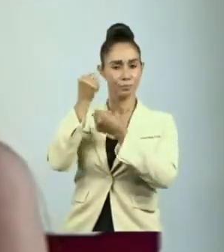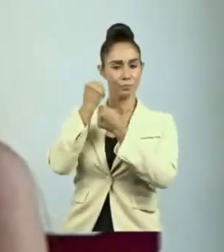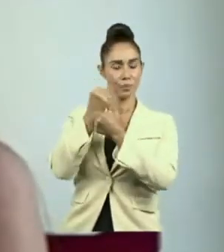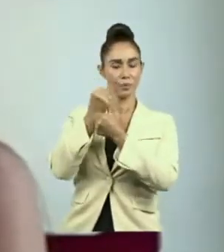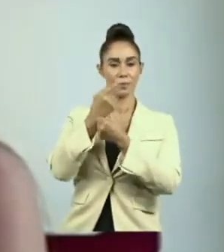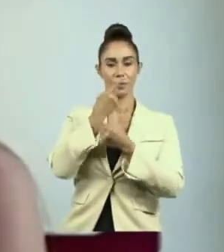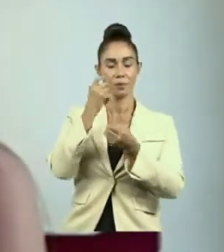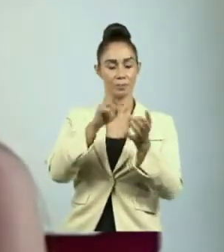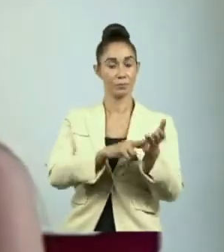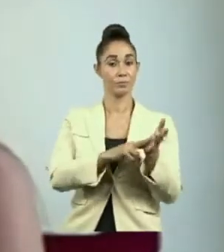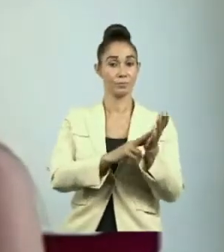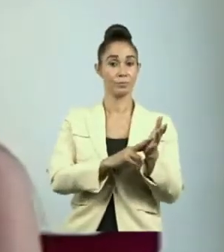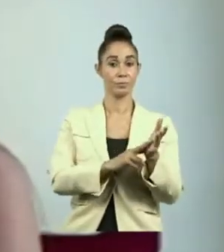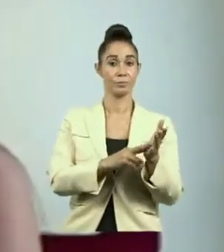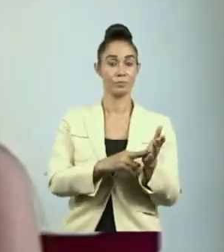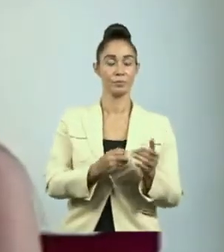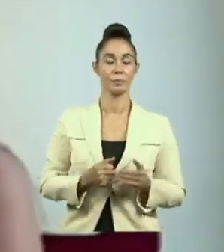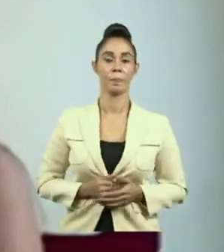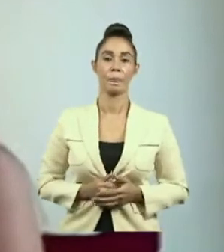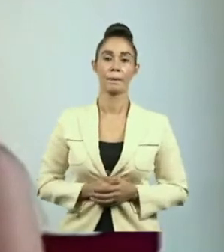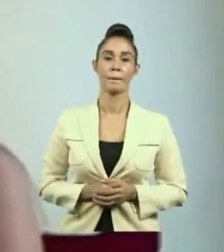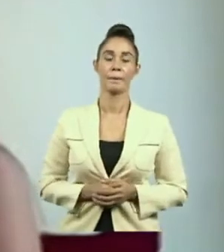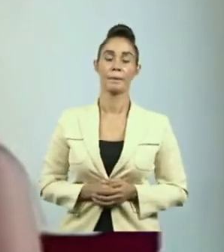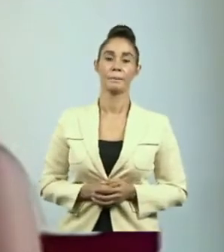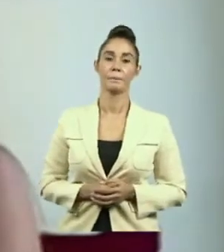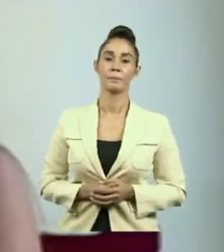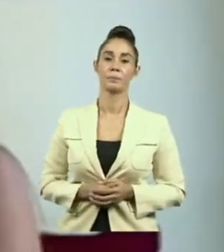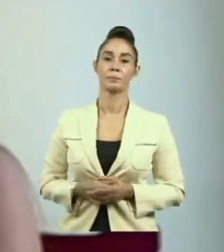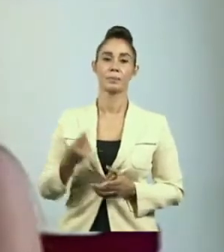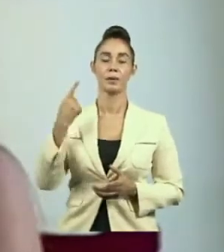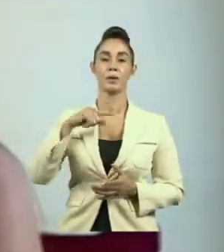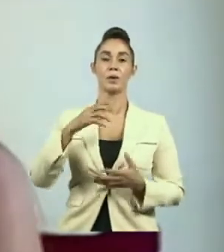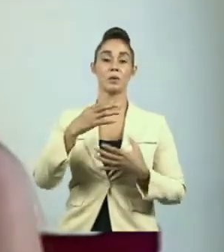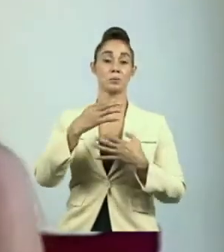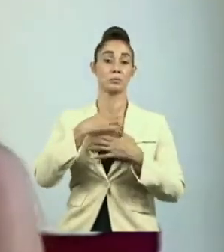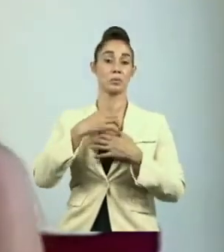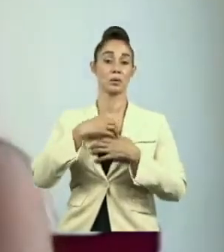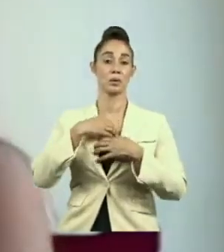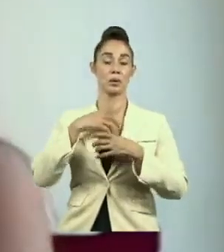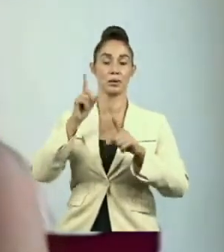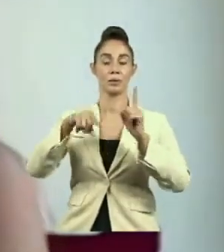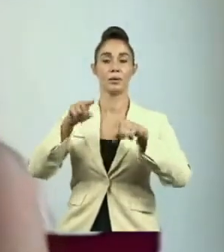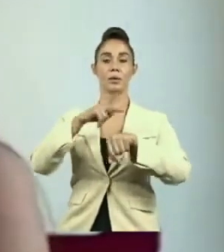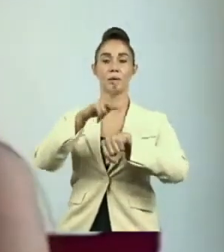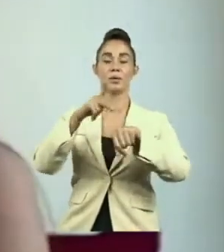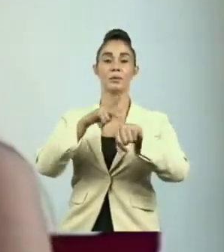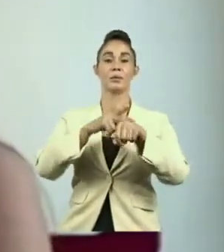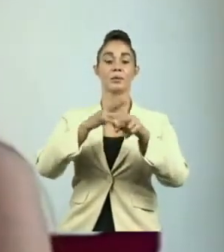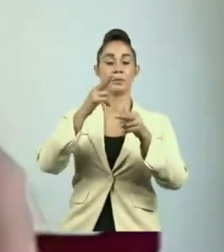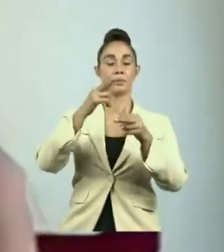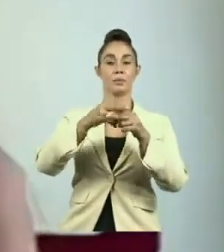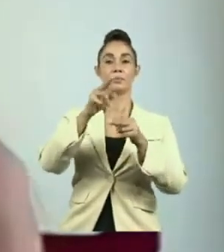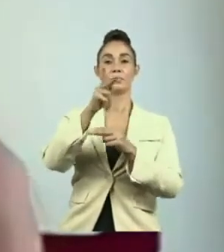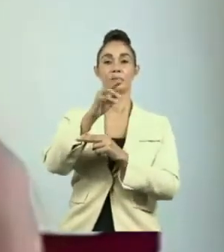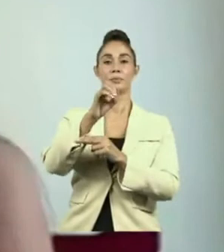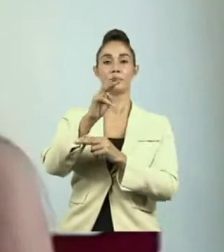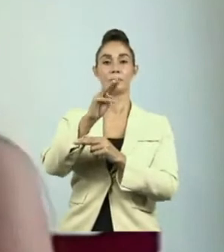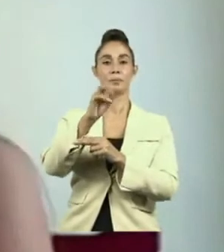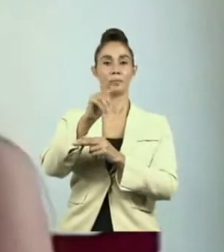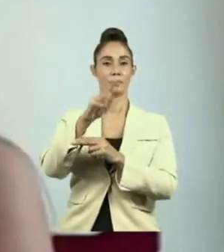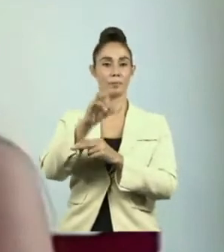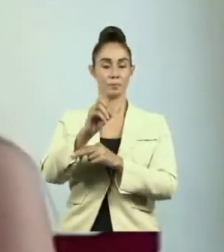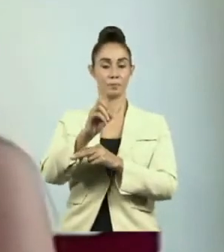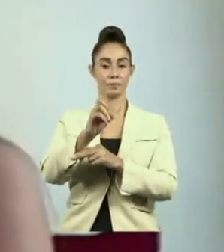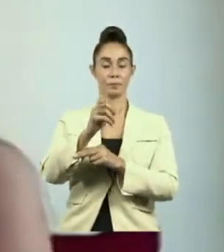resultados porque tenemos reportes de pimentel por ejemplo ahí se han detectado falsos positivos y